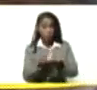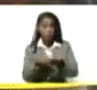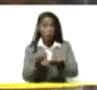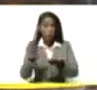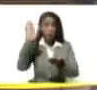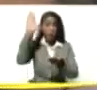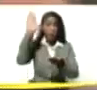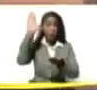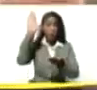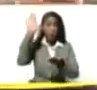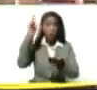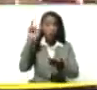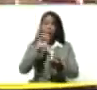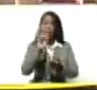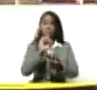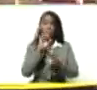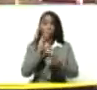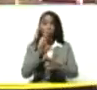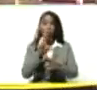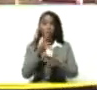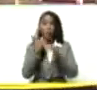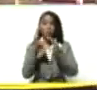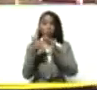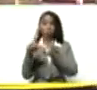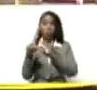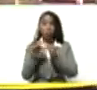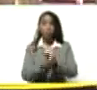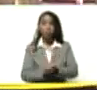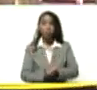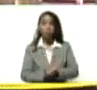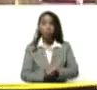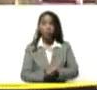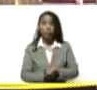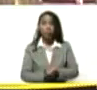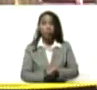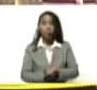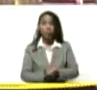Levante la mano el que no responde mensajes.